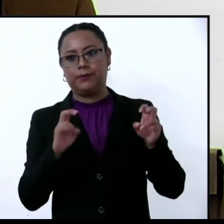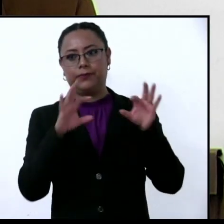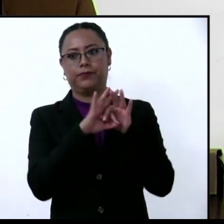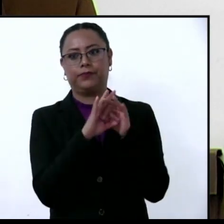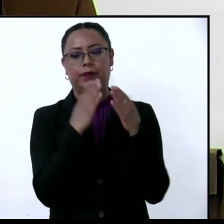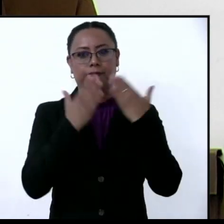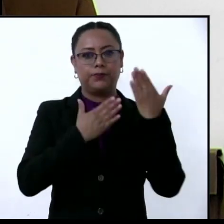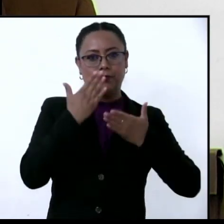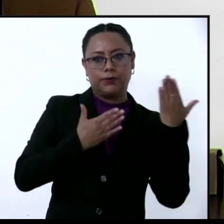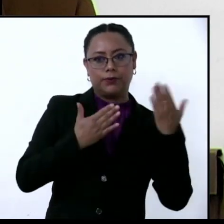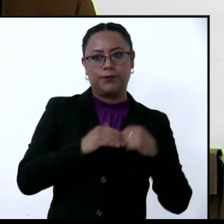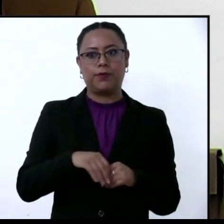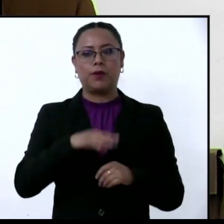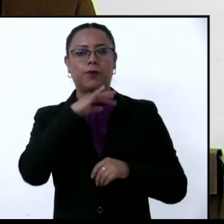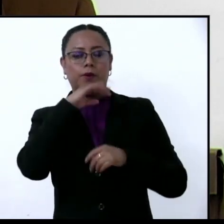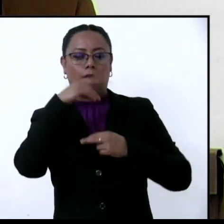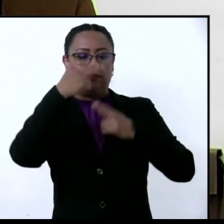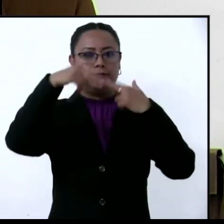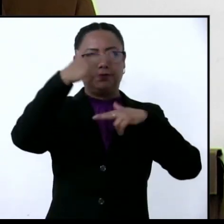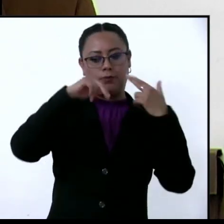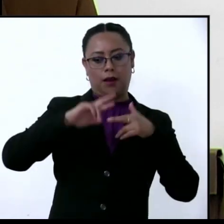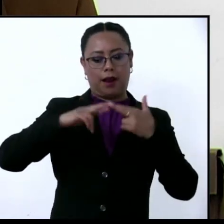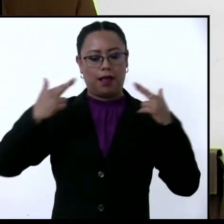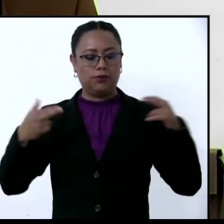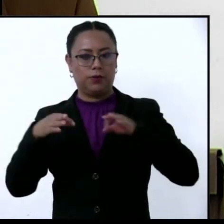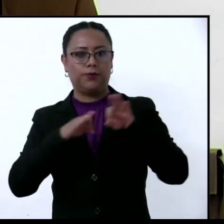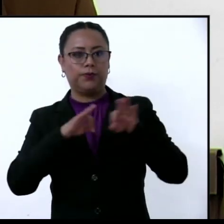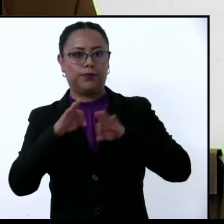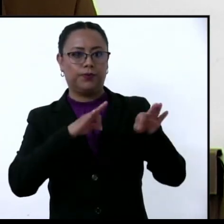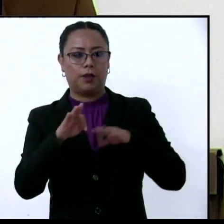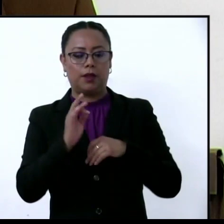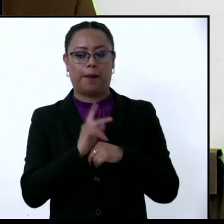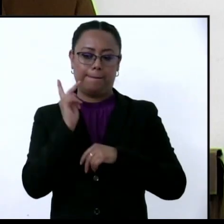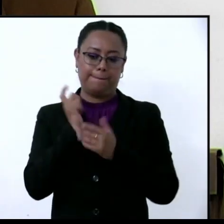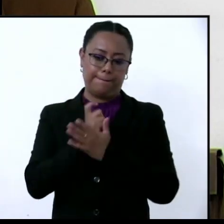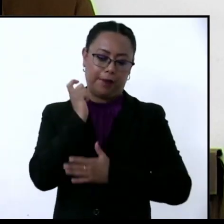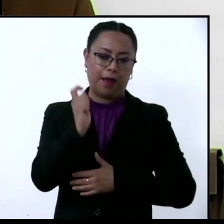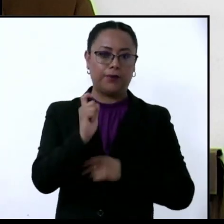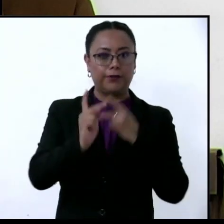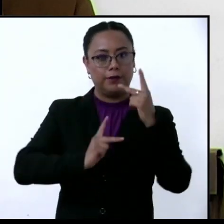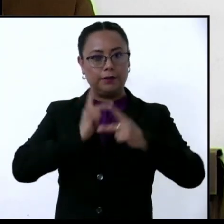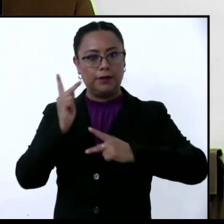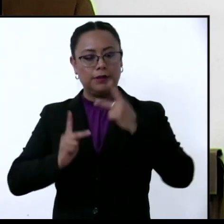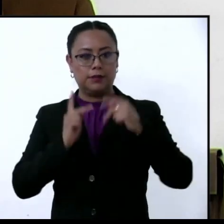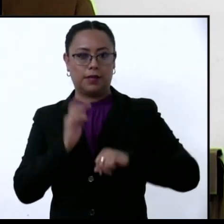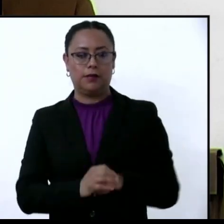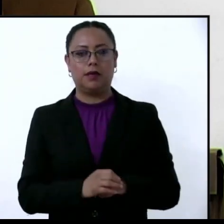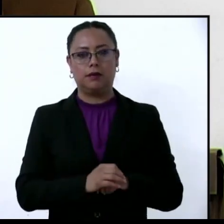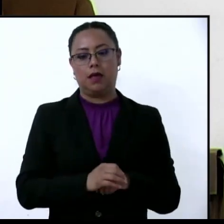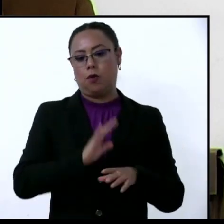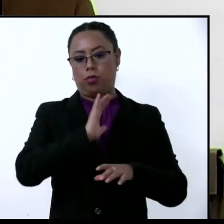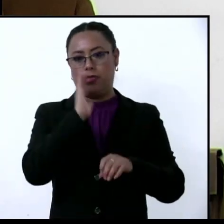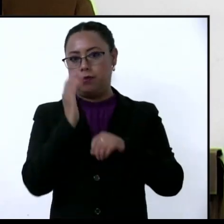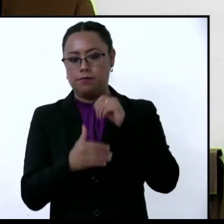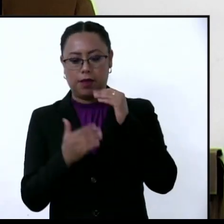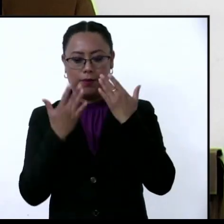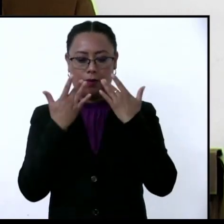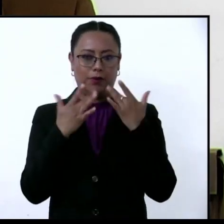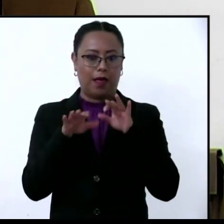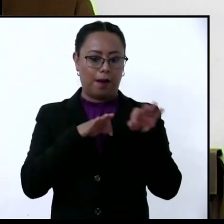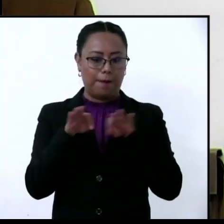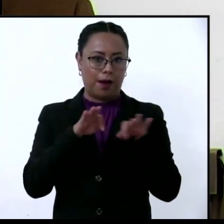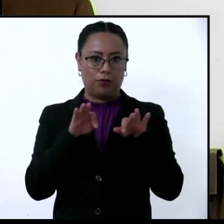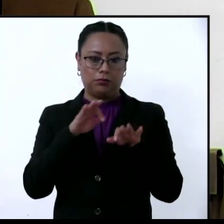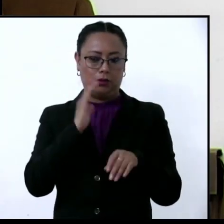injustificado, con terminación voluntaria de las relaciones de trabajo, con pago de prestaciones, con finiquitos por rescisiones de carácter